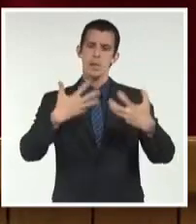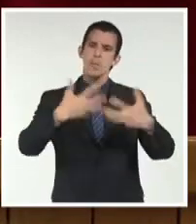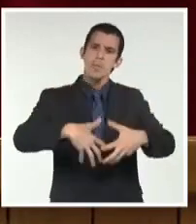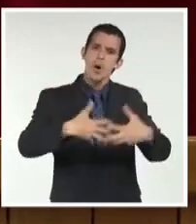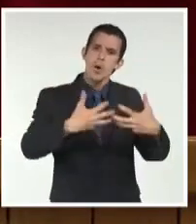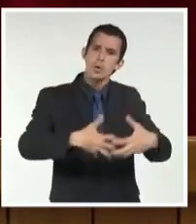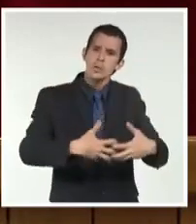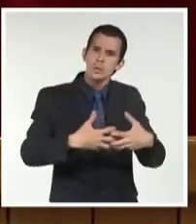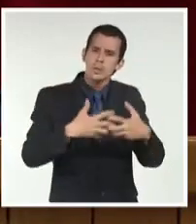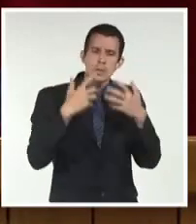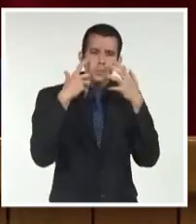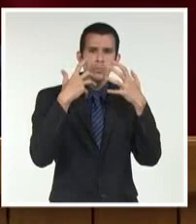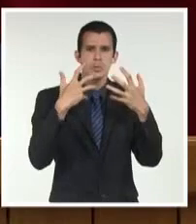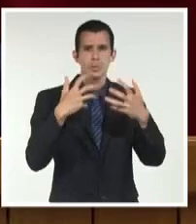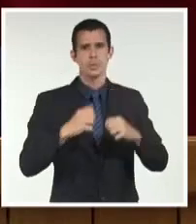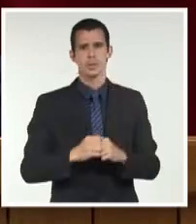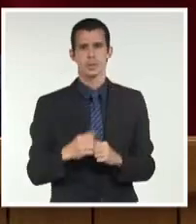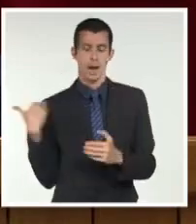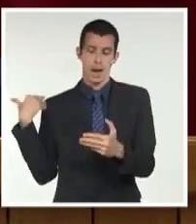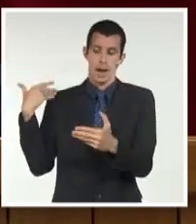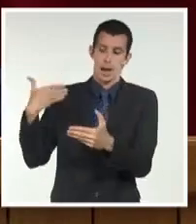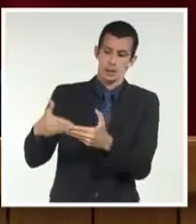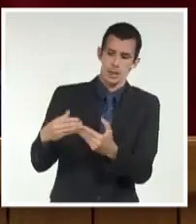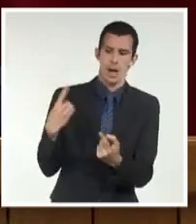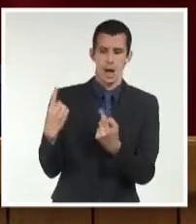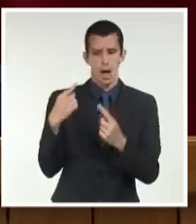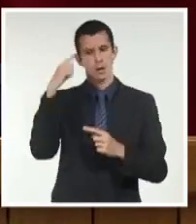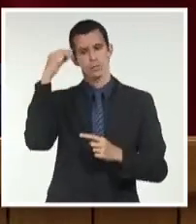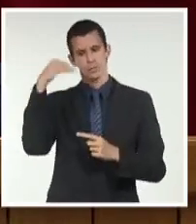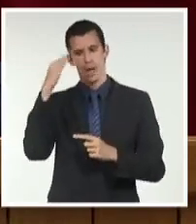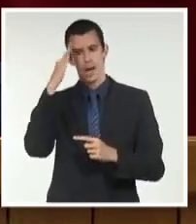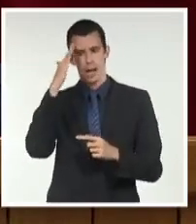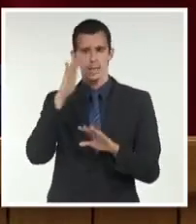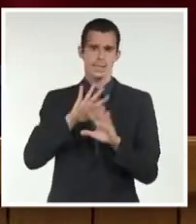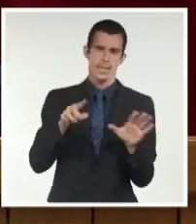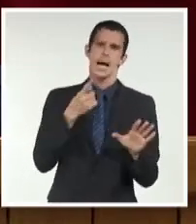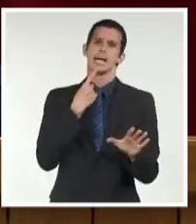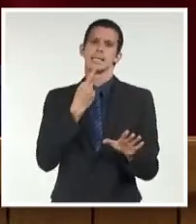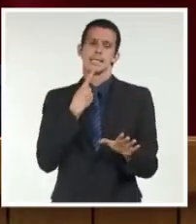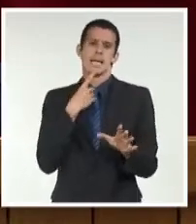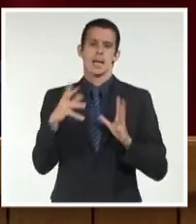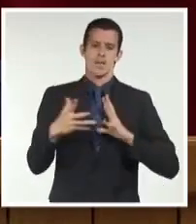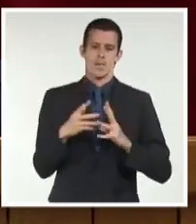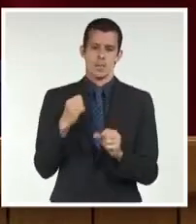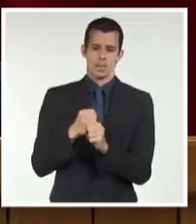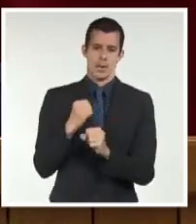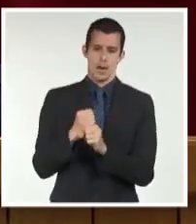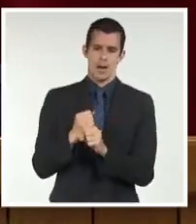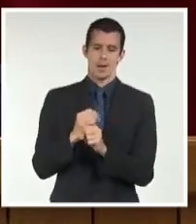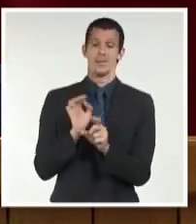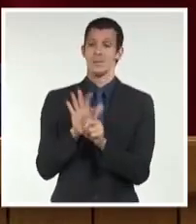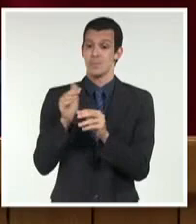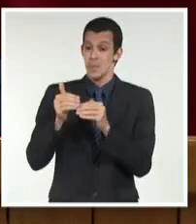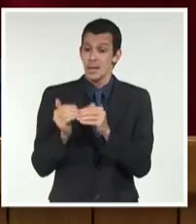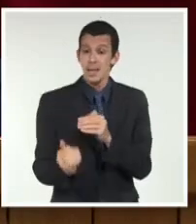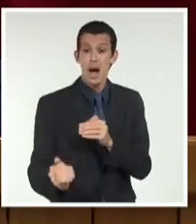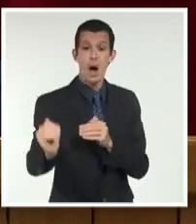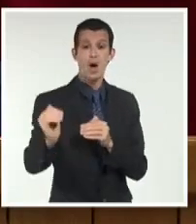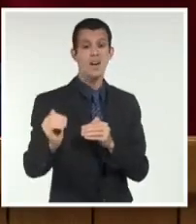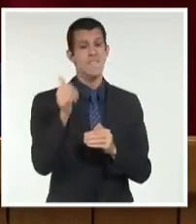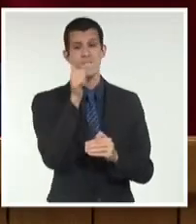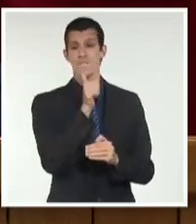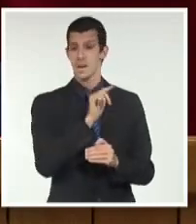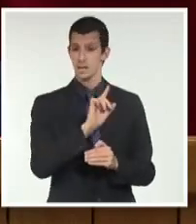Pero no sobra insistir en lo que todos saben y algunos pretenden subestimar. Nuestra economía transita